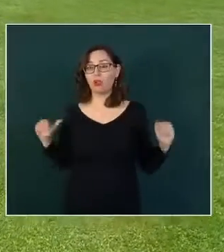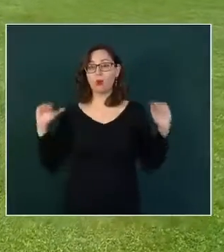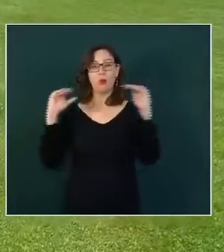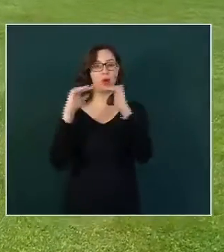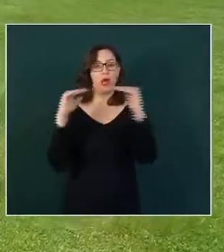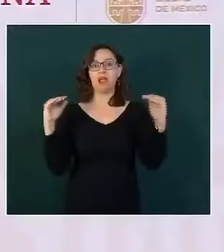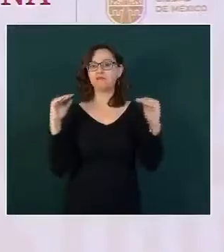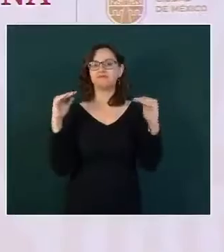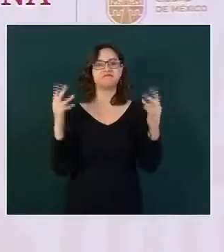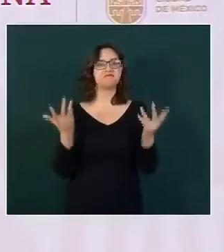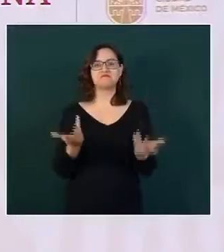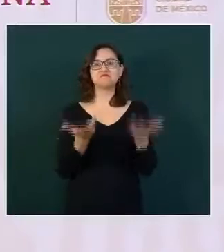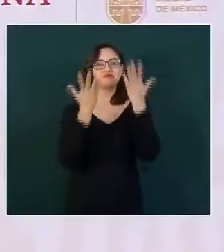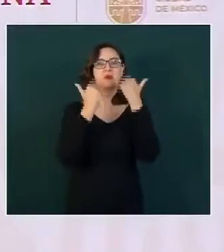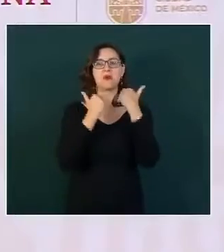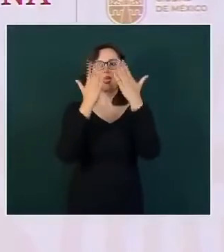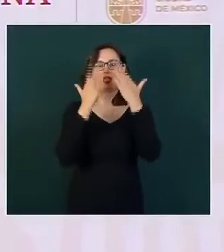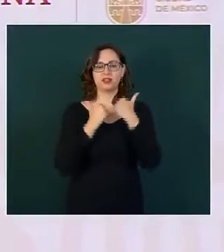Ninguna obra